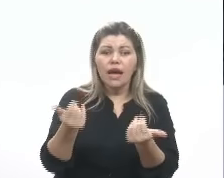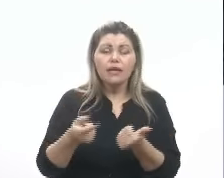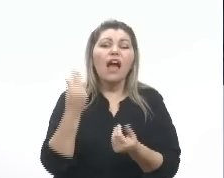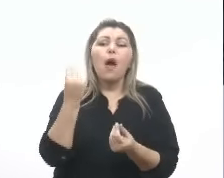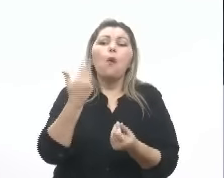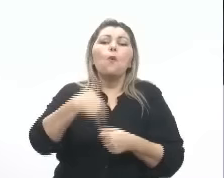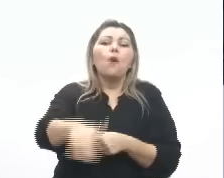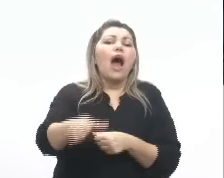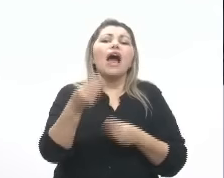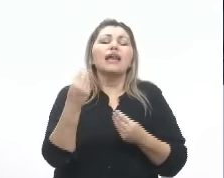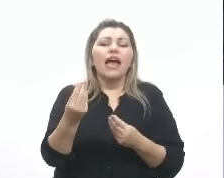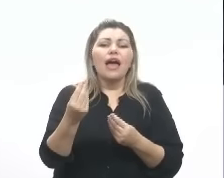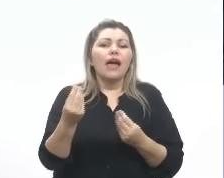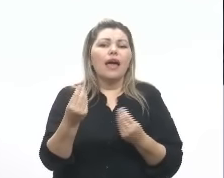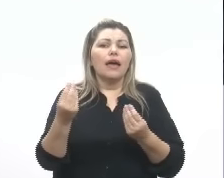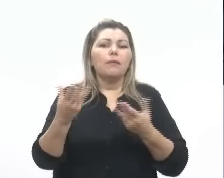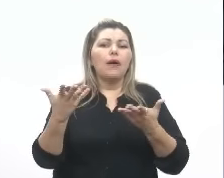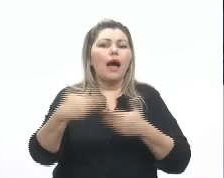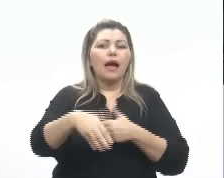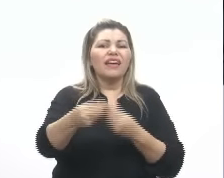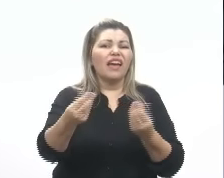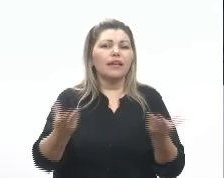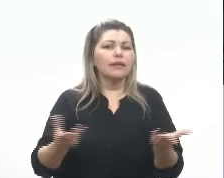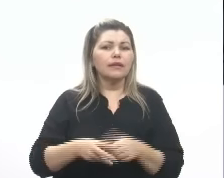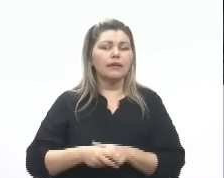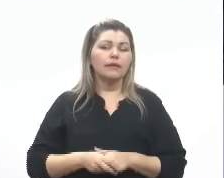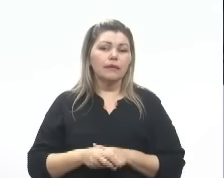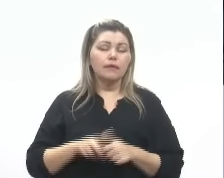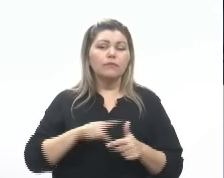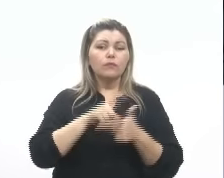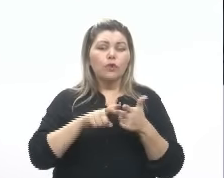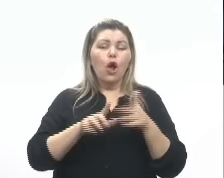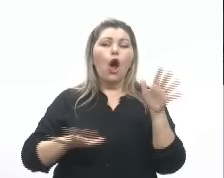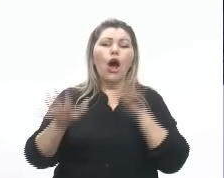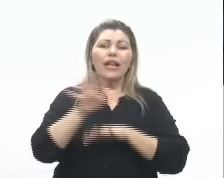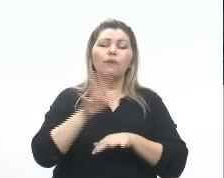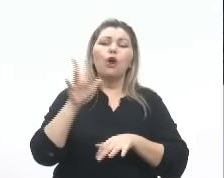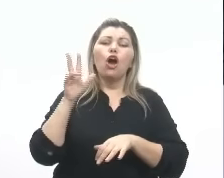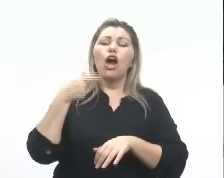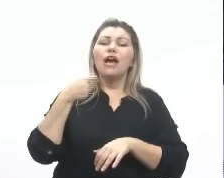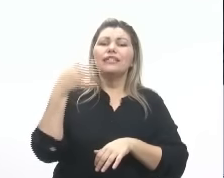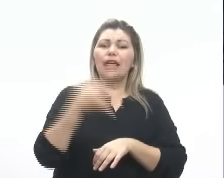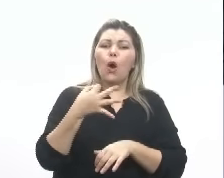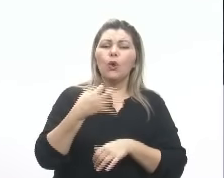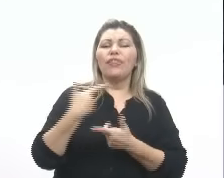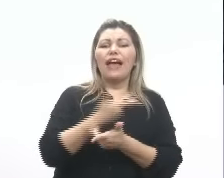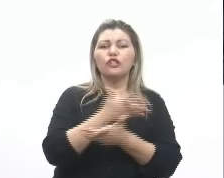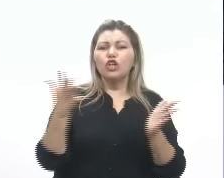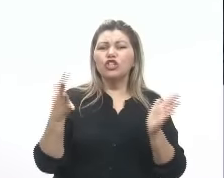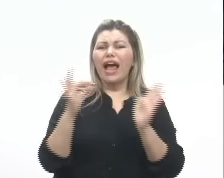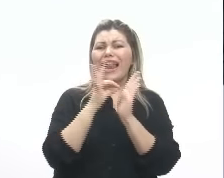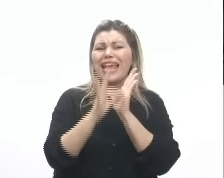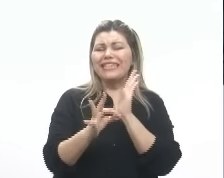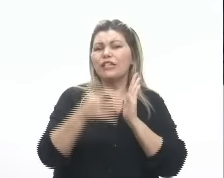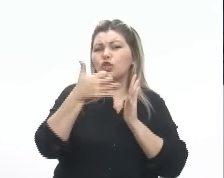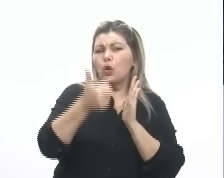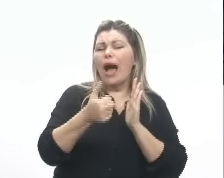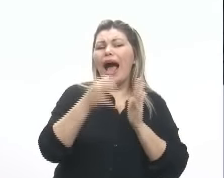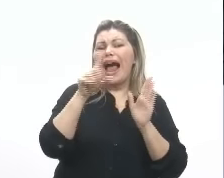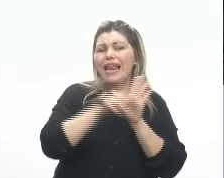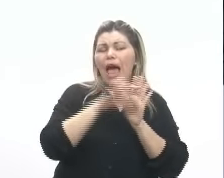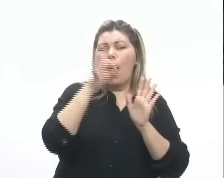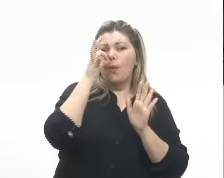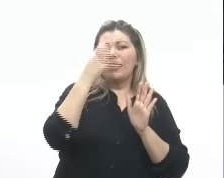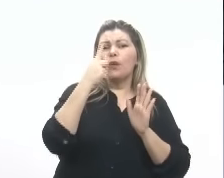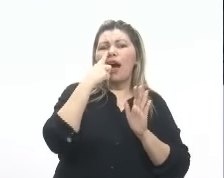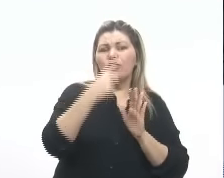hacer con los entes descentralizados? Los organismos de la seguridad social, estamos hablando del inciso A de la 24.156 de